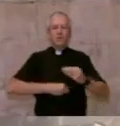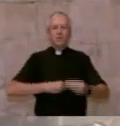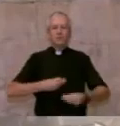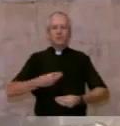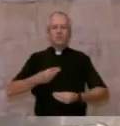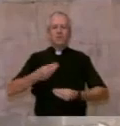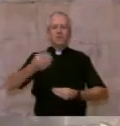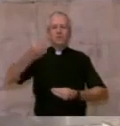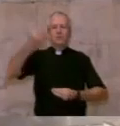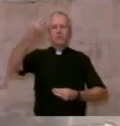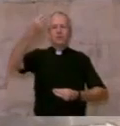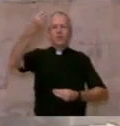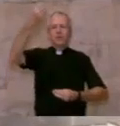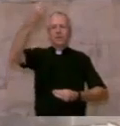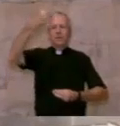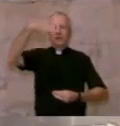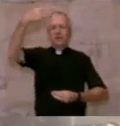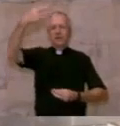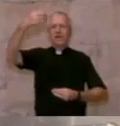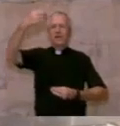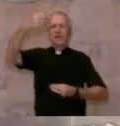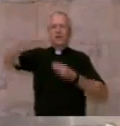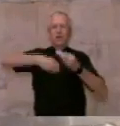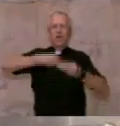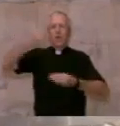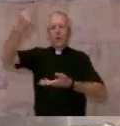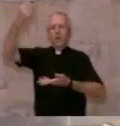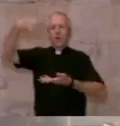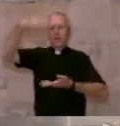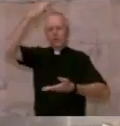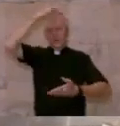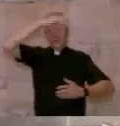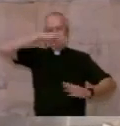del Espíritu Santo. Nació de María Virgen,